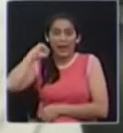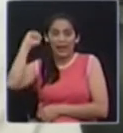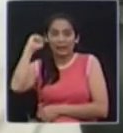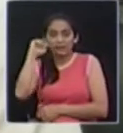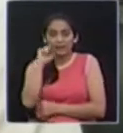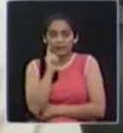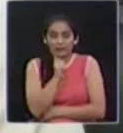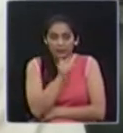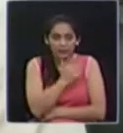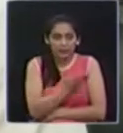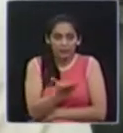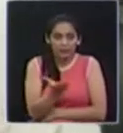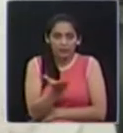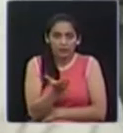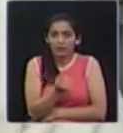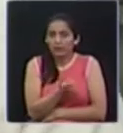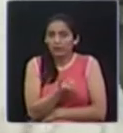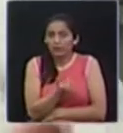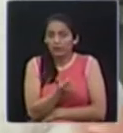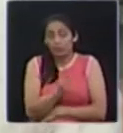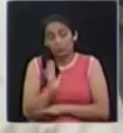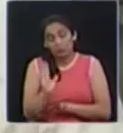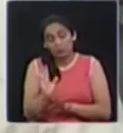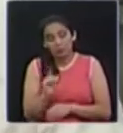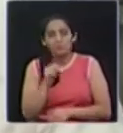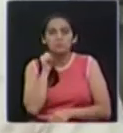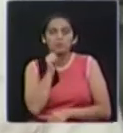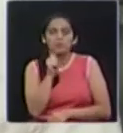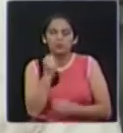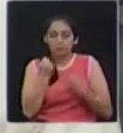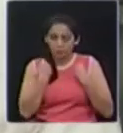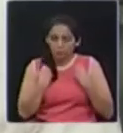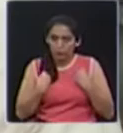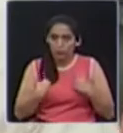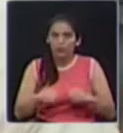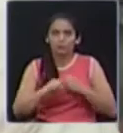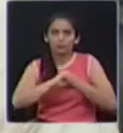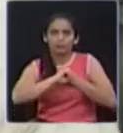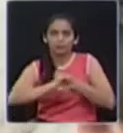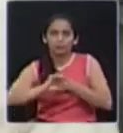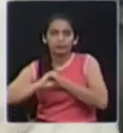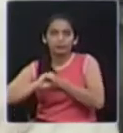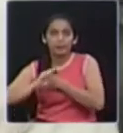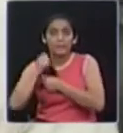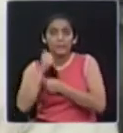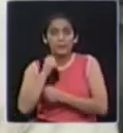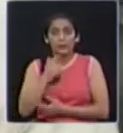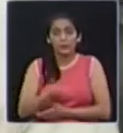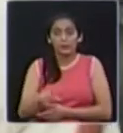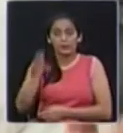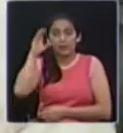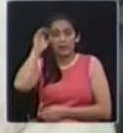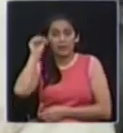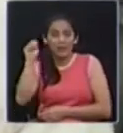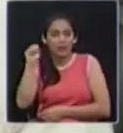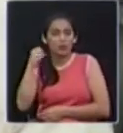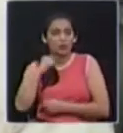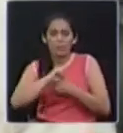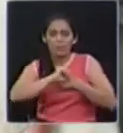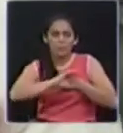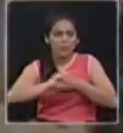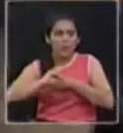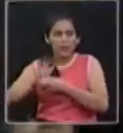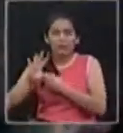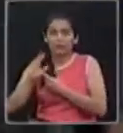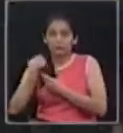hacer campaña, corresponde al candidato, en este caso, Guillermo Lasso. Él es el que tiene que hacer campaña. Nebot, por otro lado,